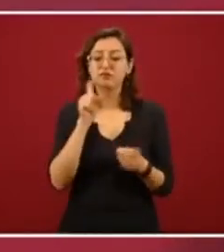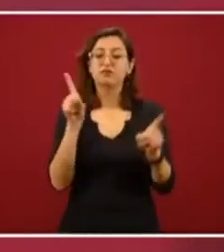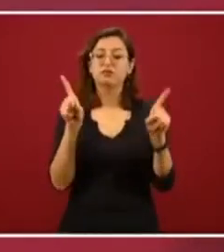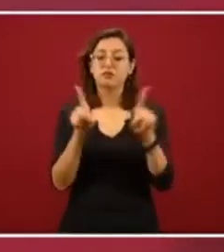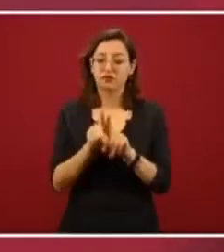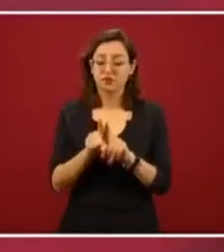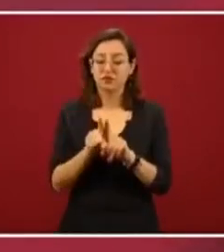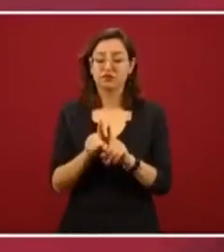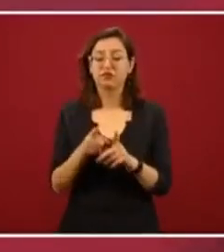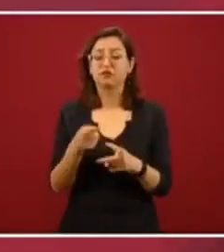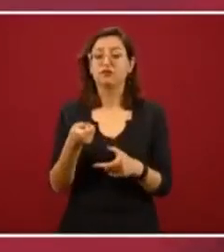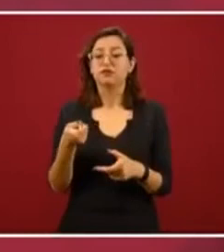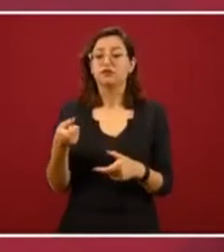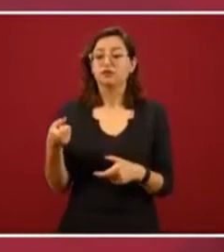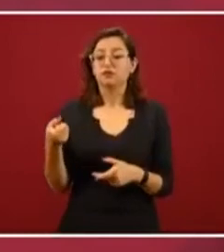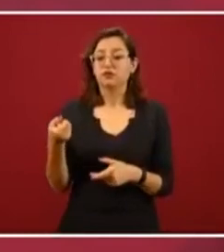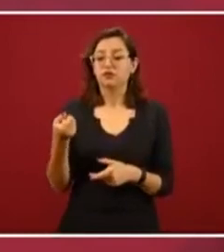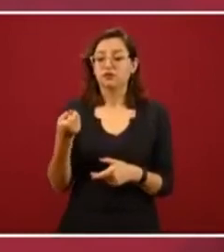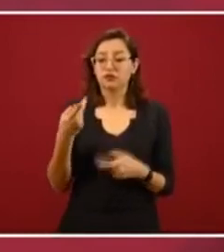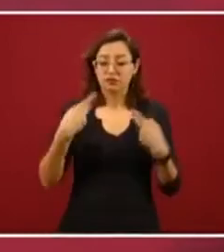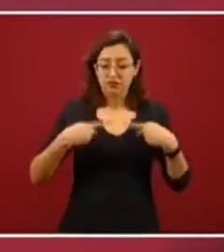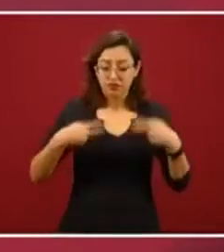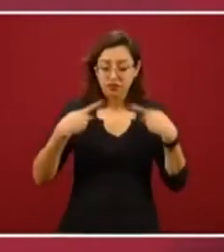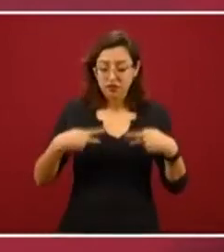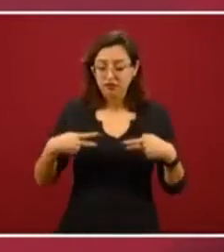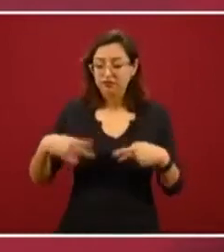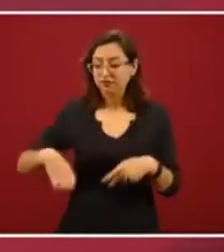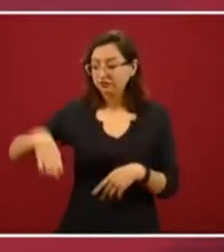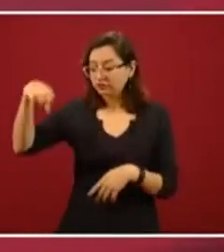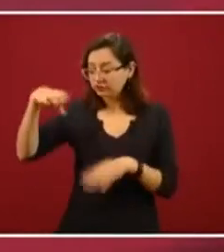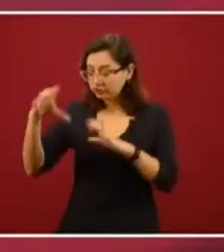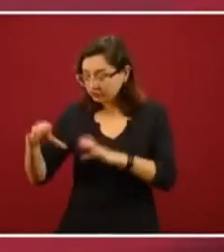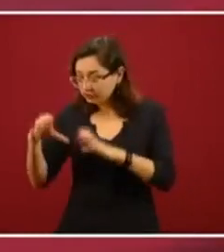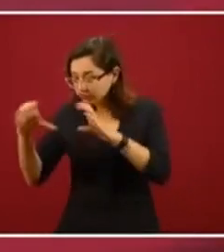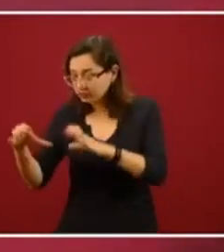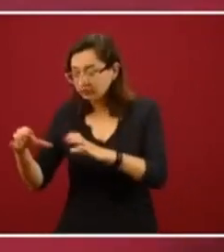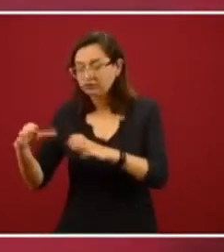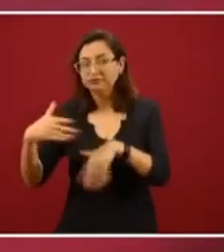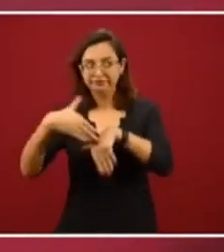quienes van a estar cuidando a los adultos mayores.